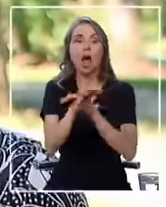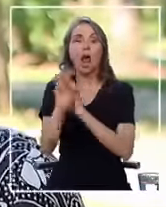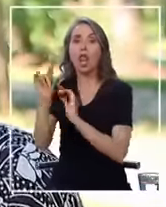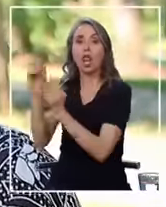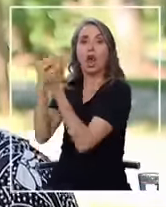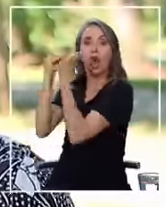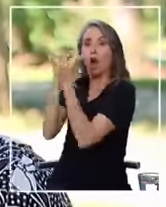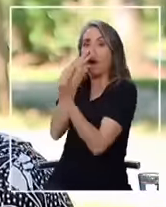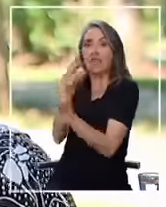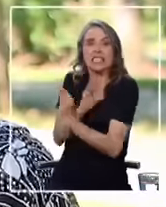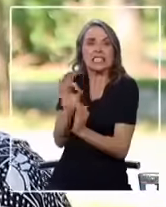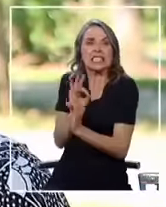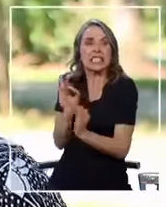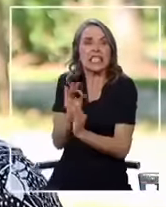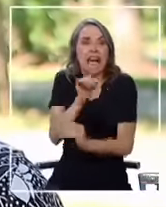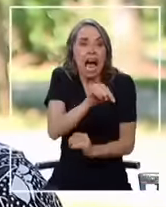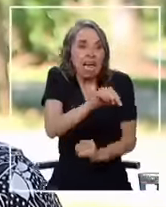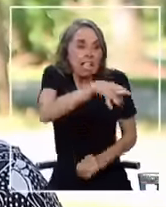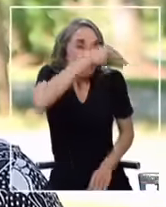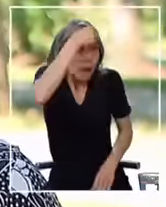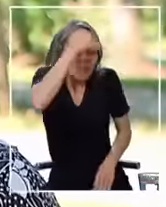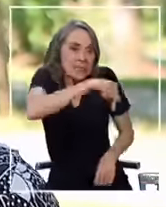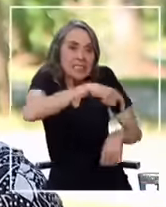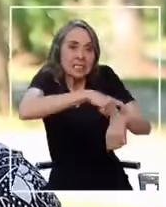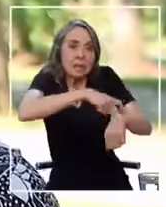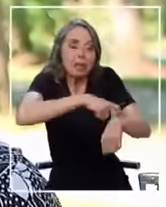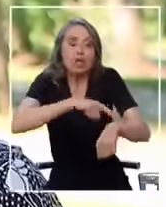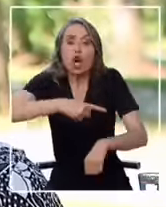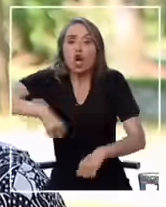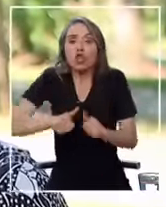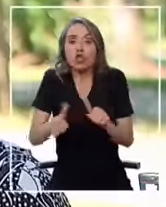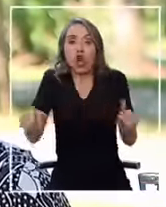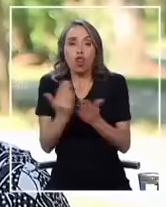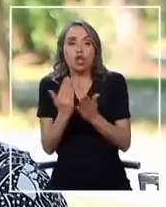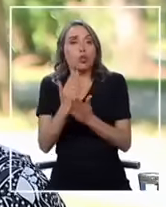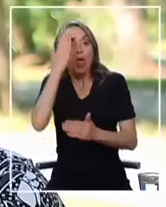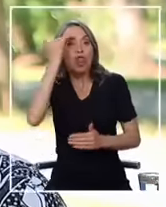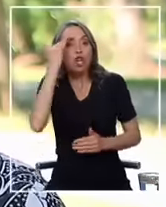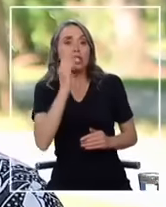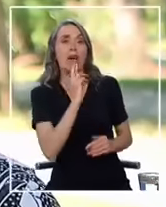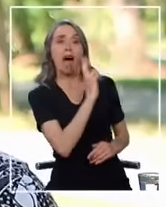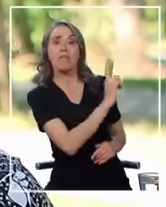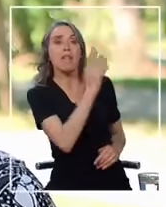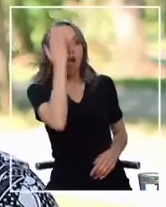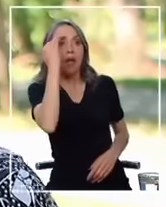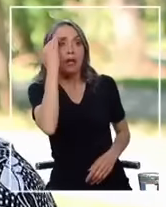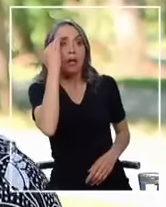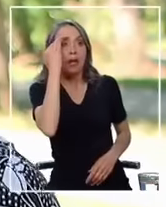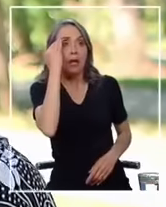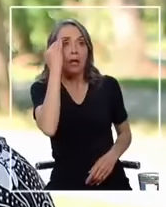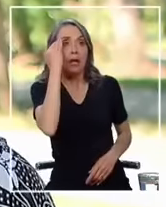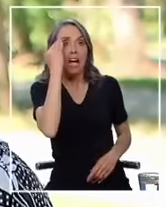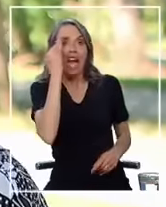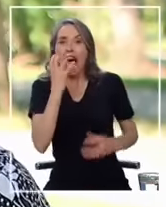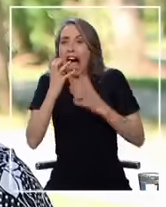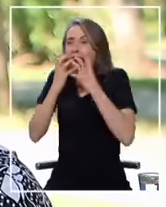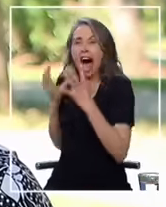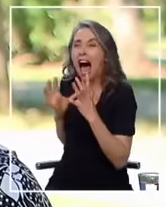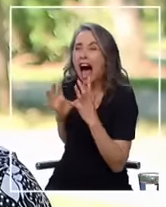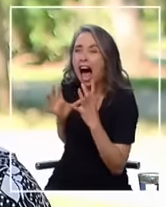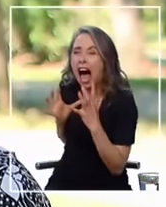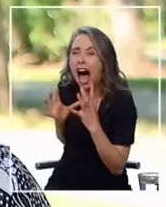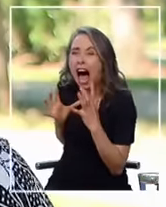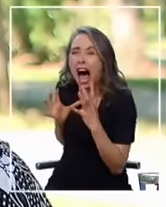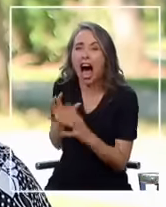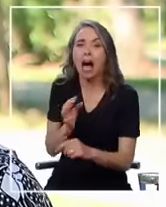antes porque era el momento de aprenderlo y no lo supimos. Y como no lo supimos, nos gritaron en el fondo